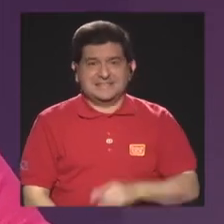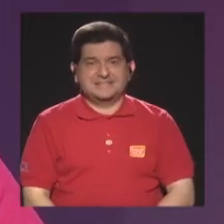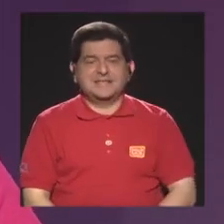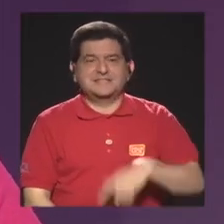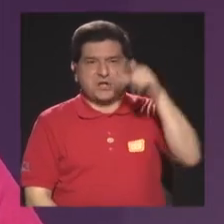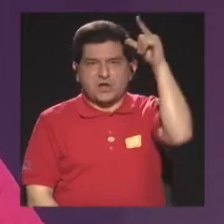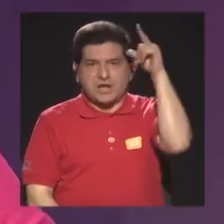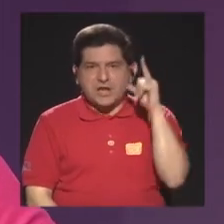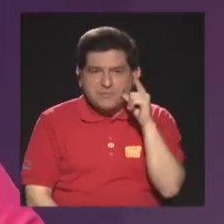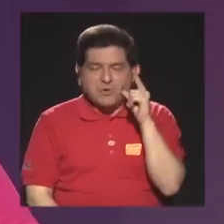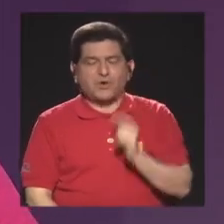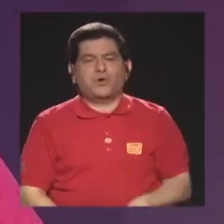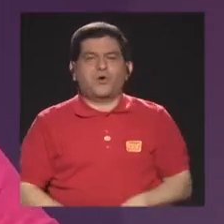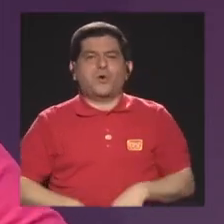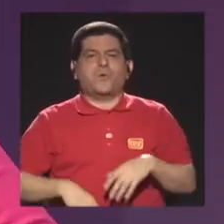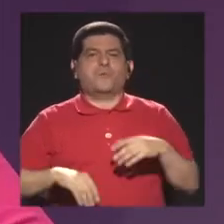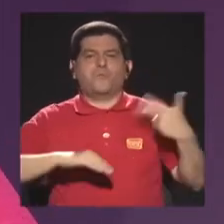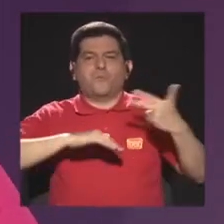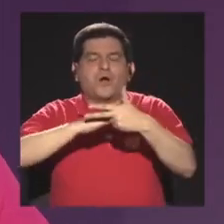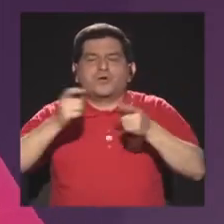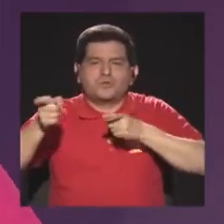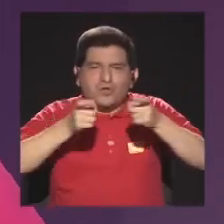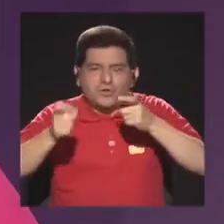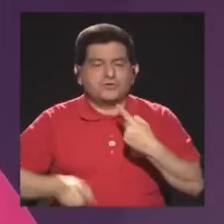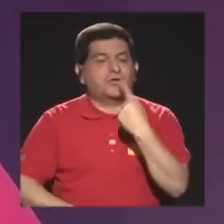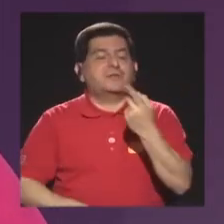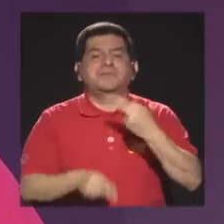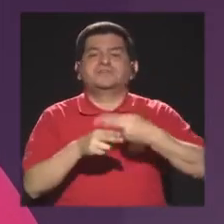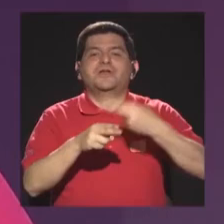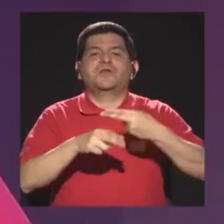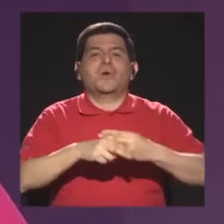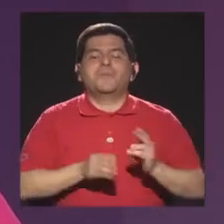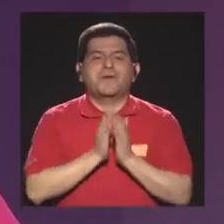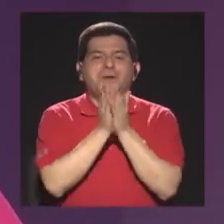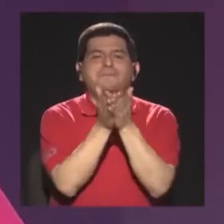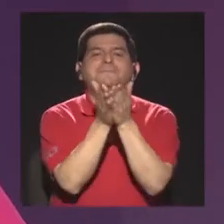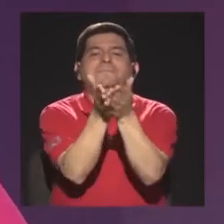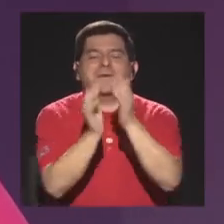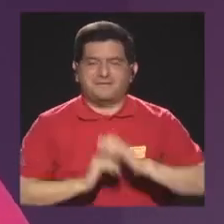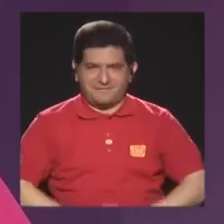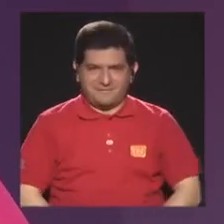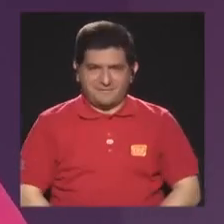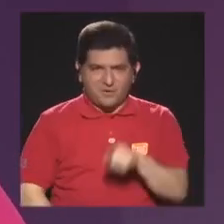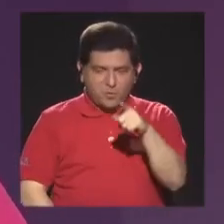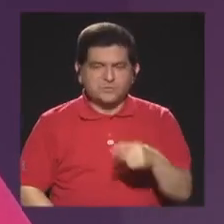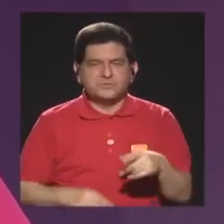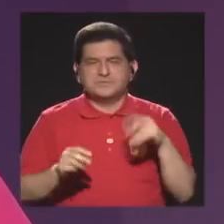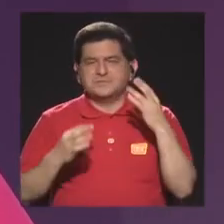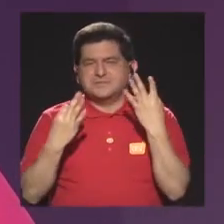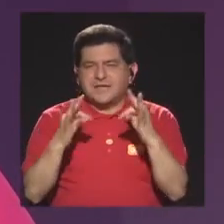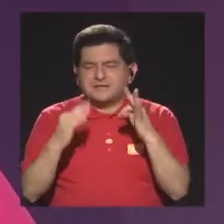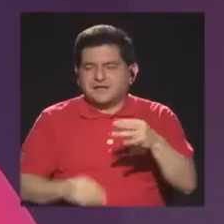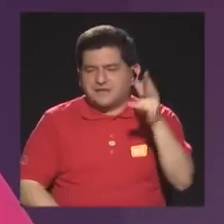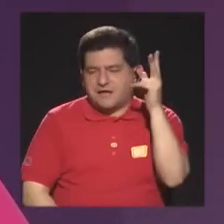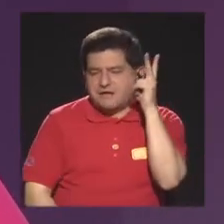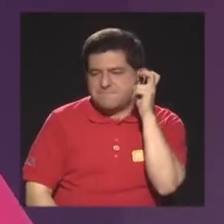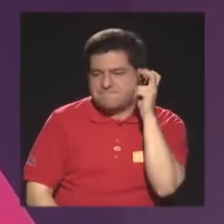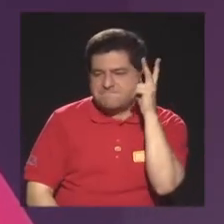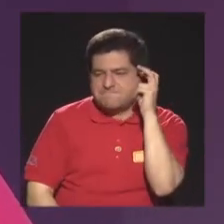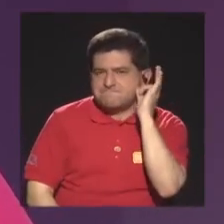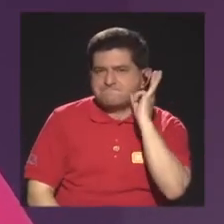Port Control y me dan el nombre del barco. Entonces tienes que afinar tu oído